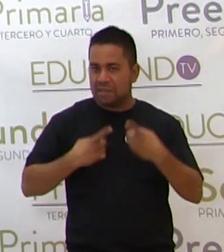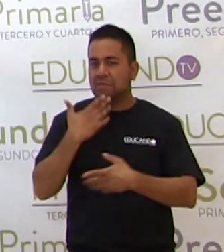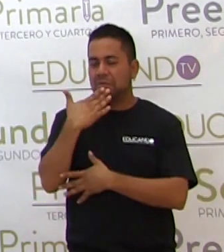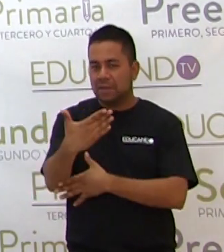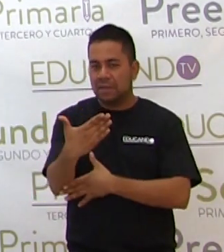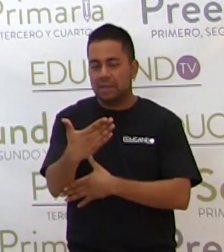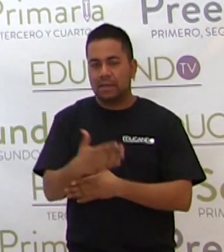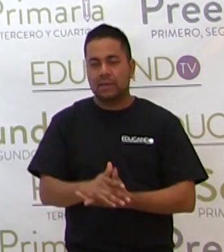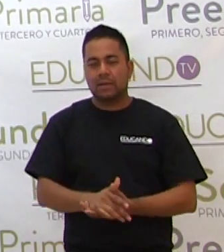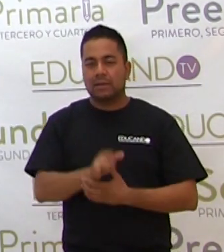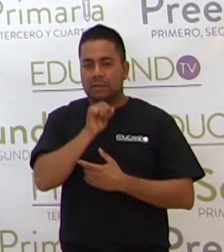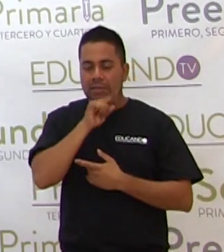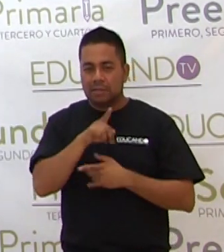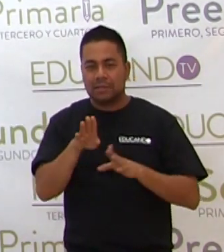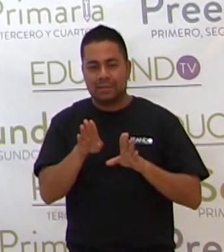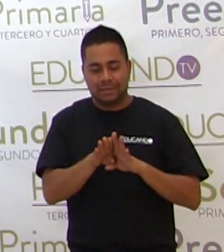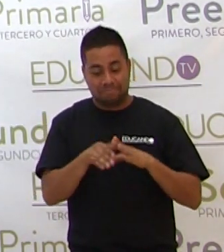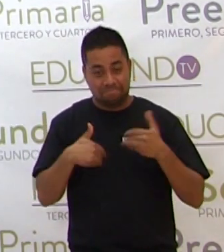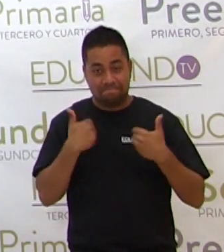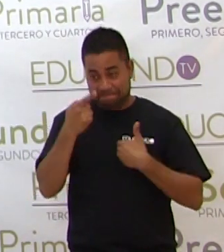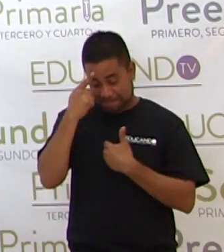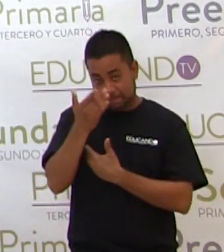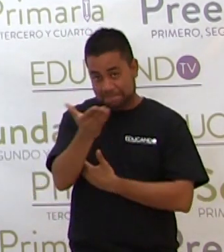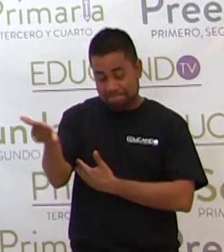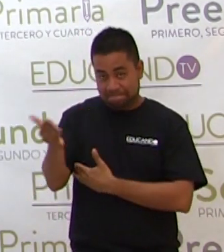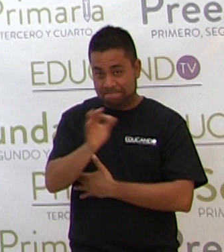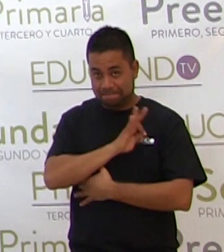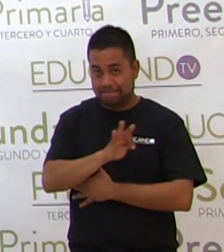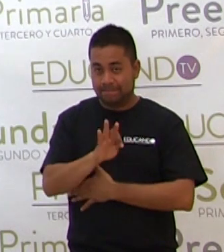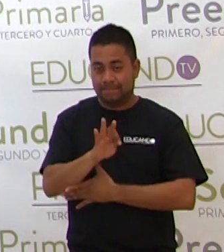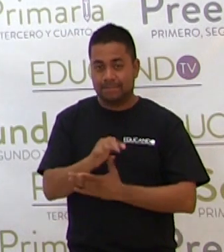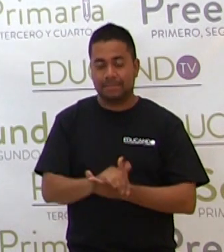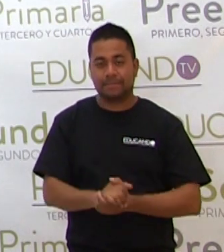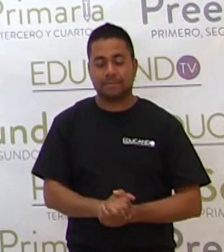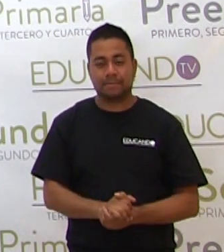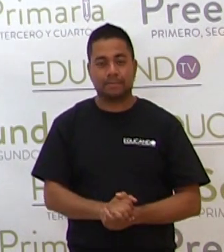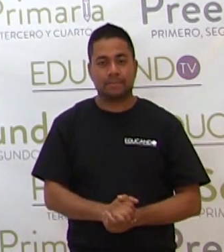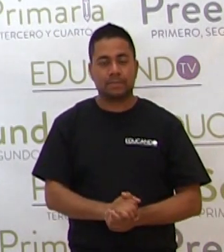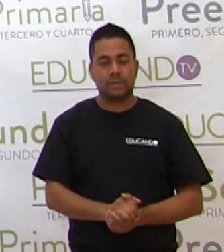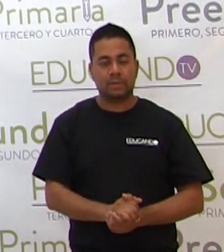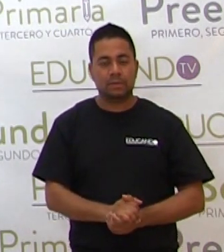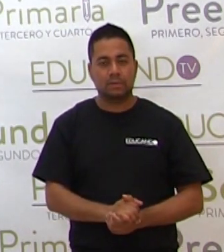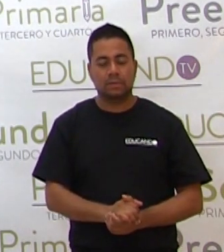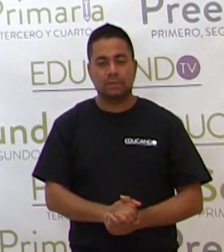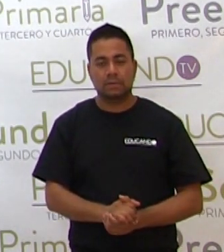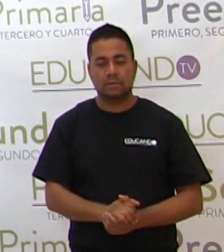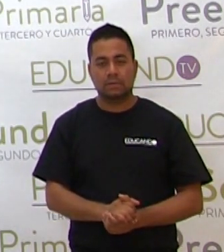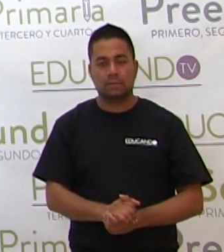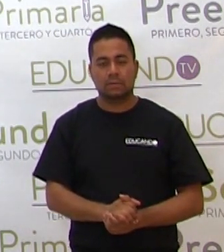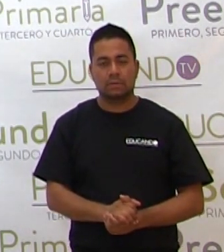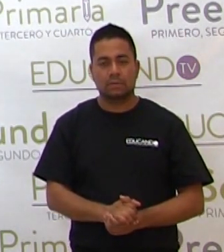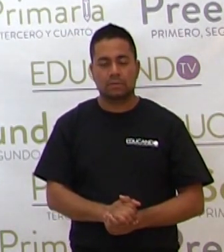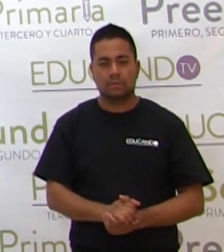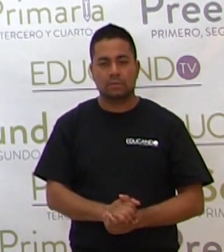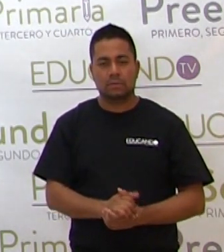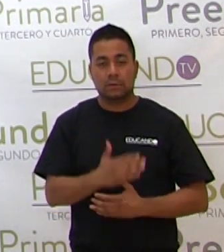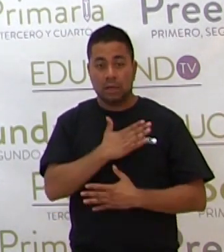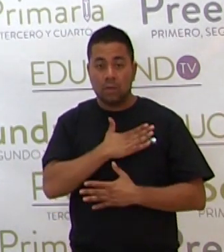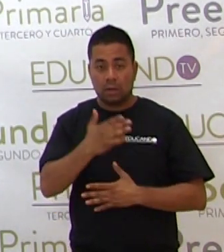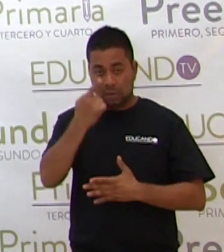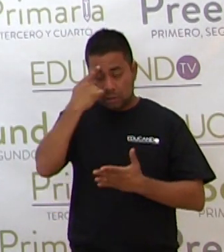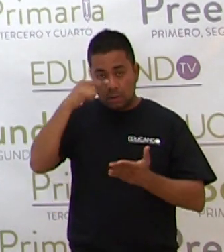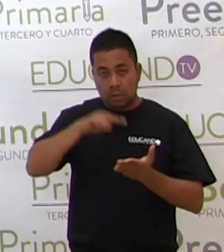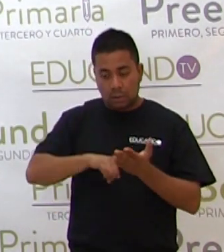y bastante entretenido para ustedes y bueno creo que el día de hoy